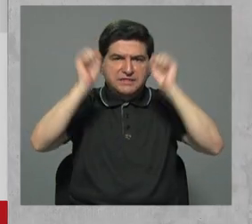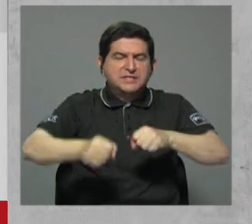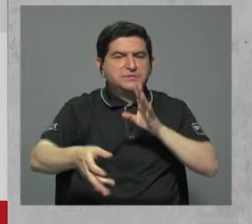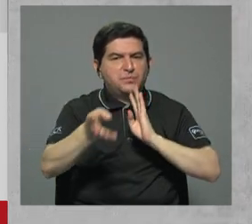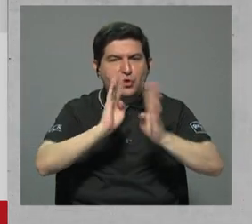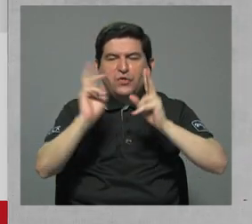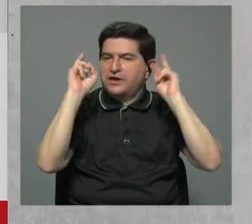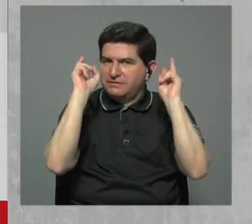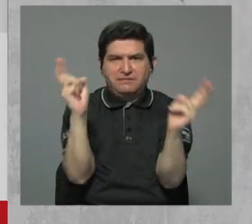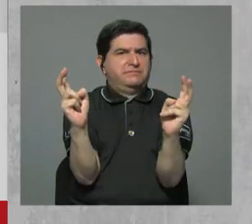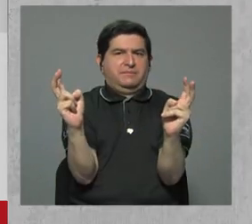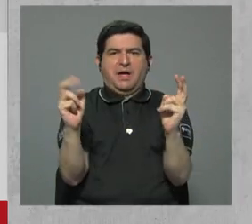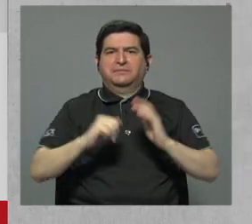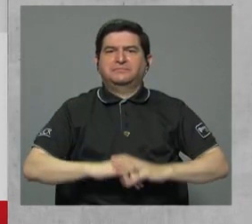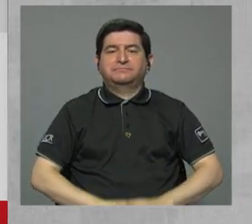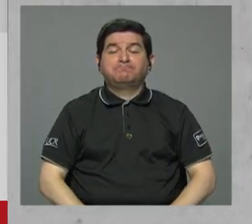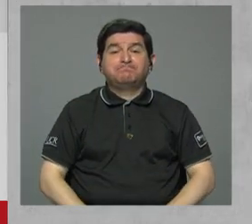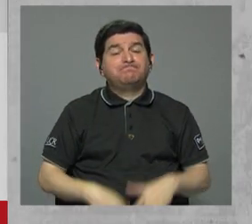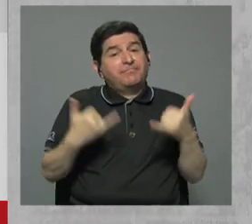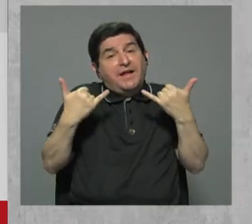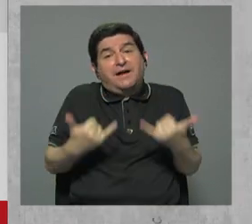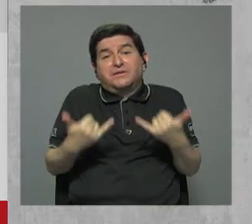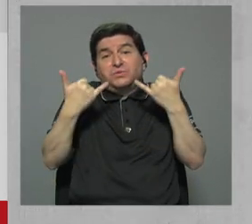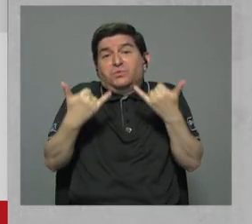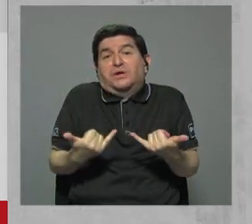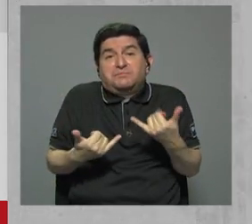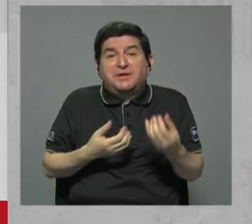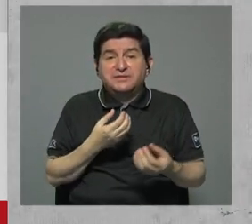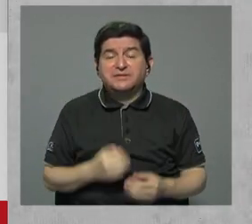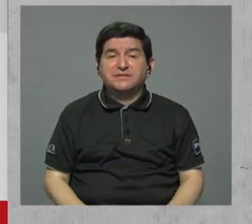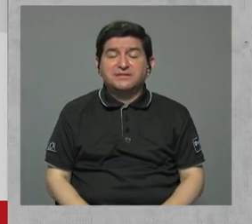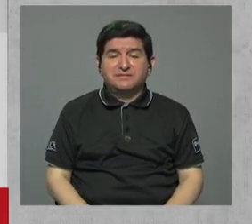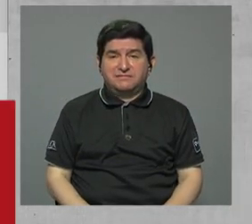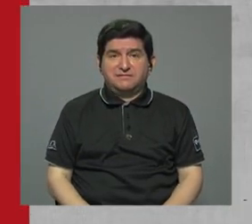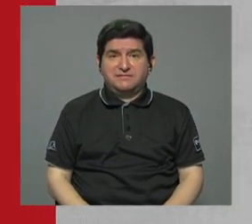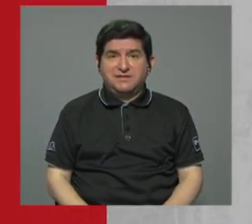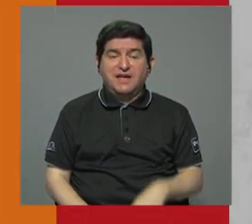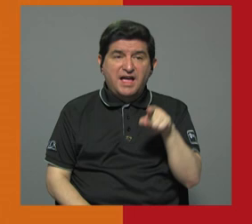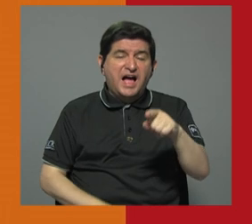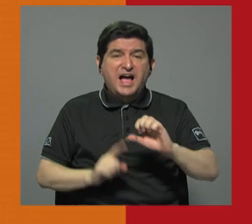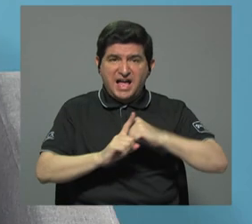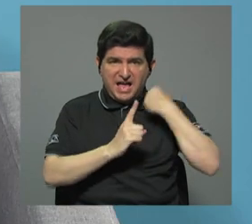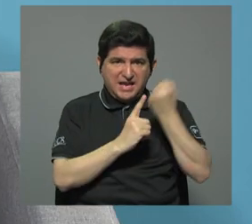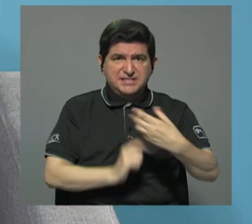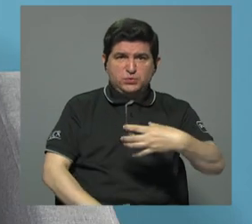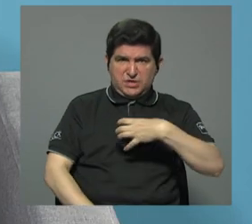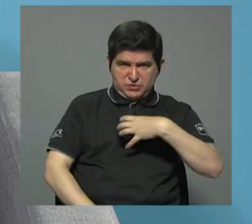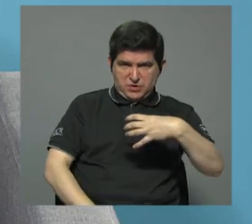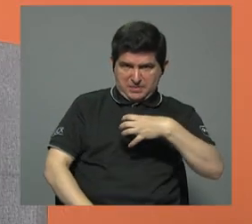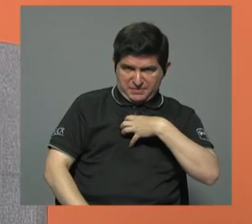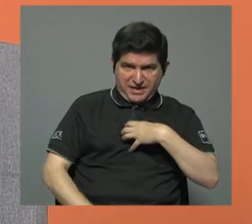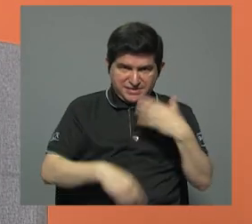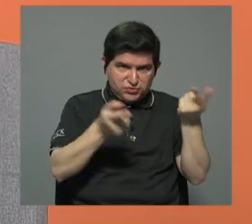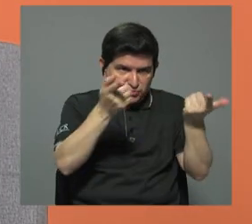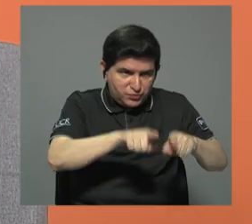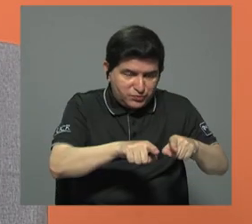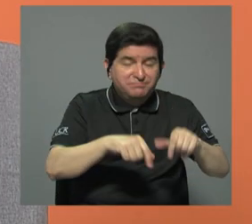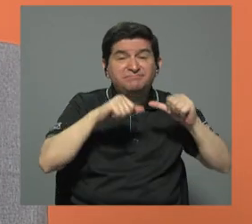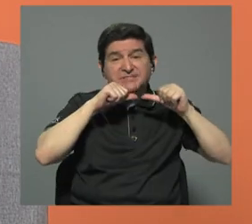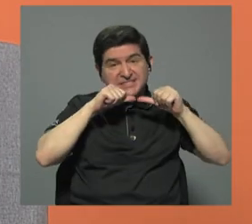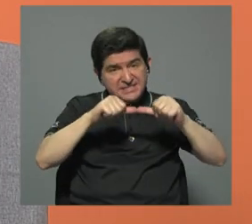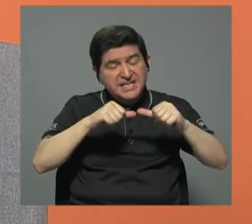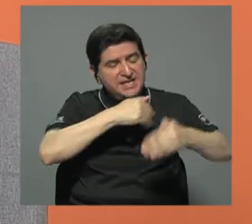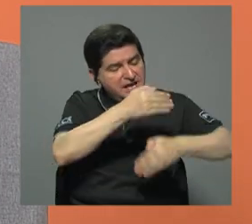sobre este tema. Entonces, de momento, ¿cómo se está apelando en esta situación? Es importante continuar con